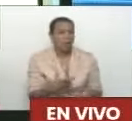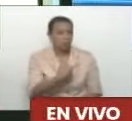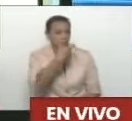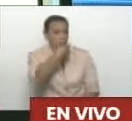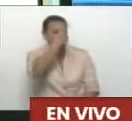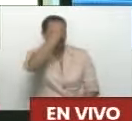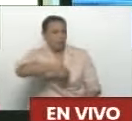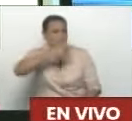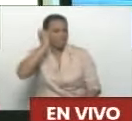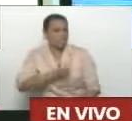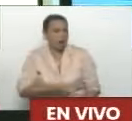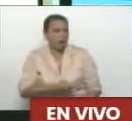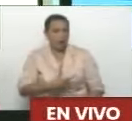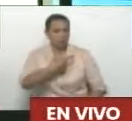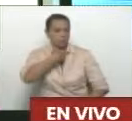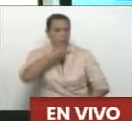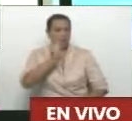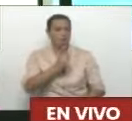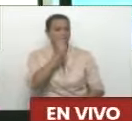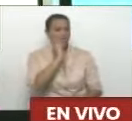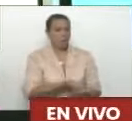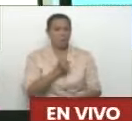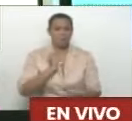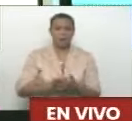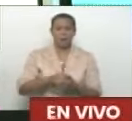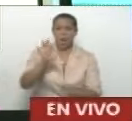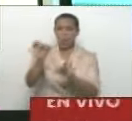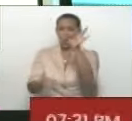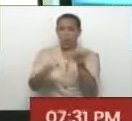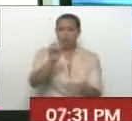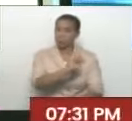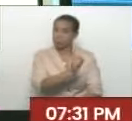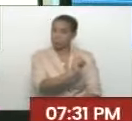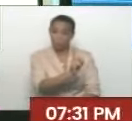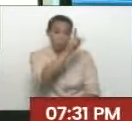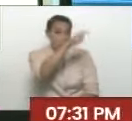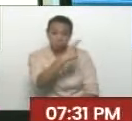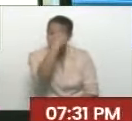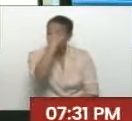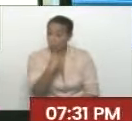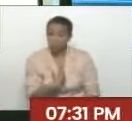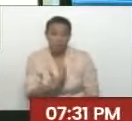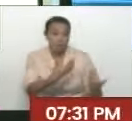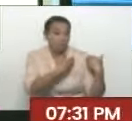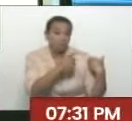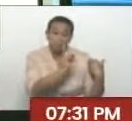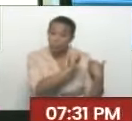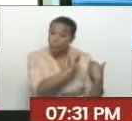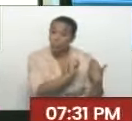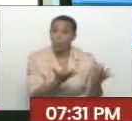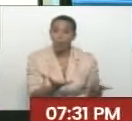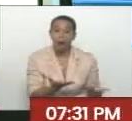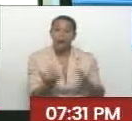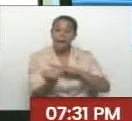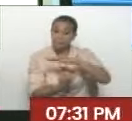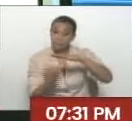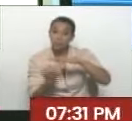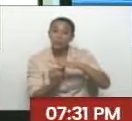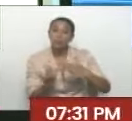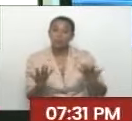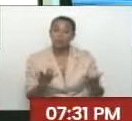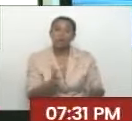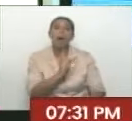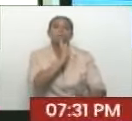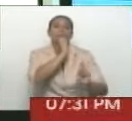juez en Venezuela, calificar esto, calificar aquello. Y de verdad, allí las instituciones han